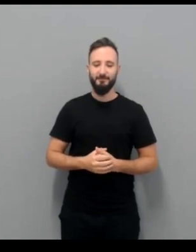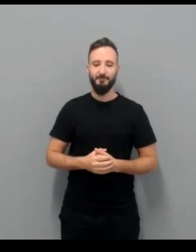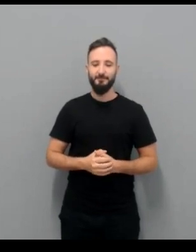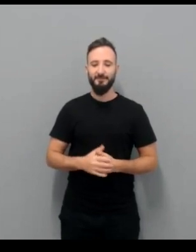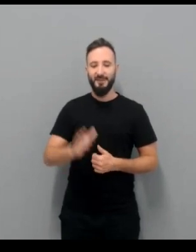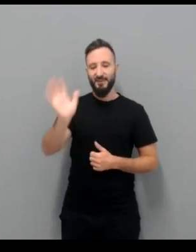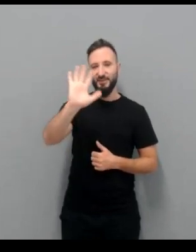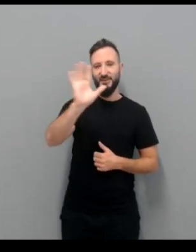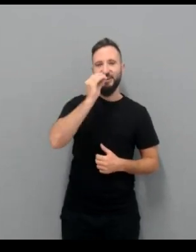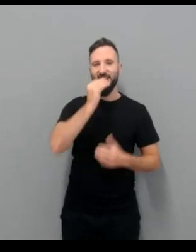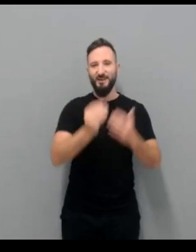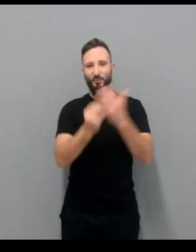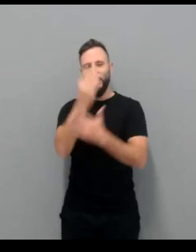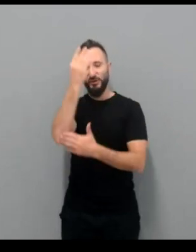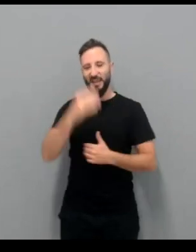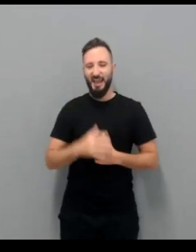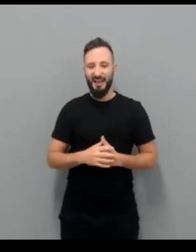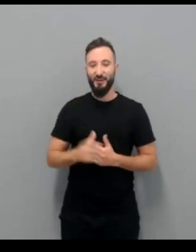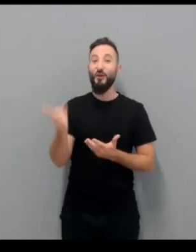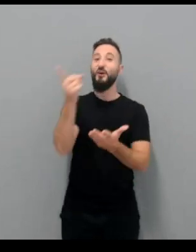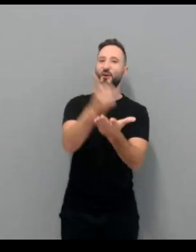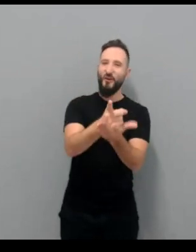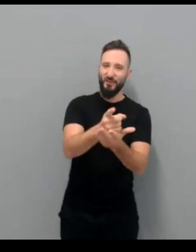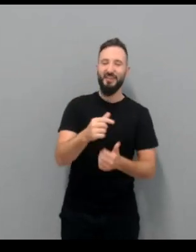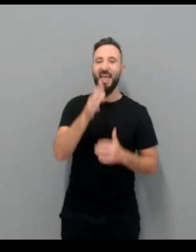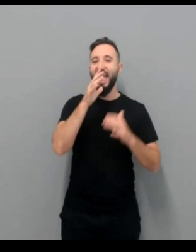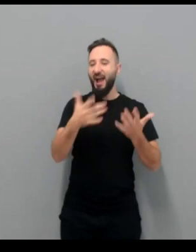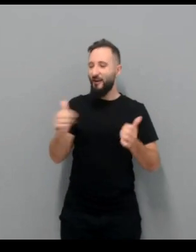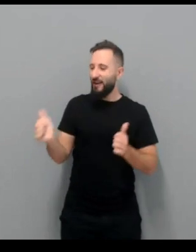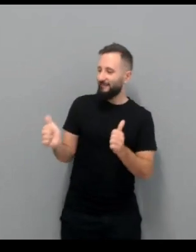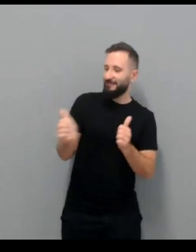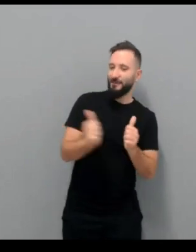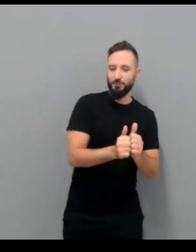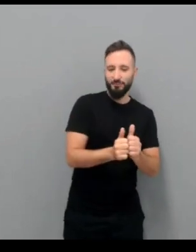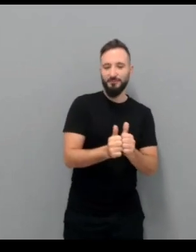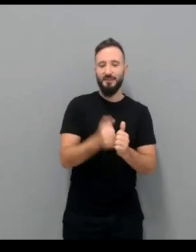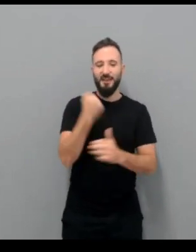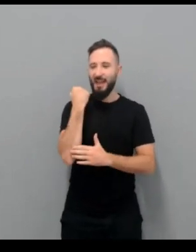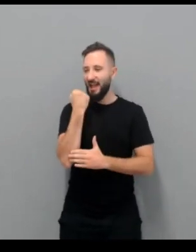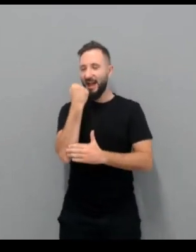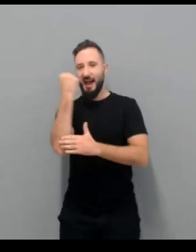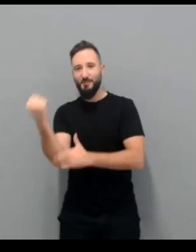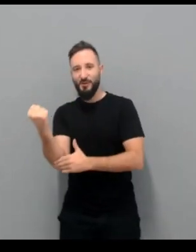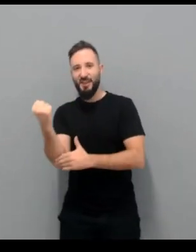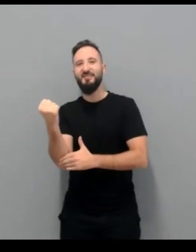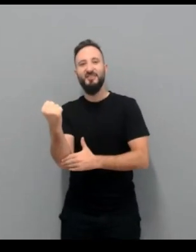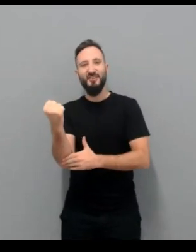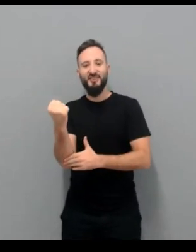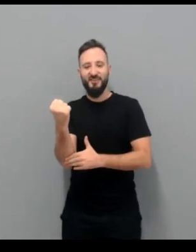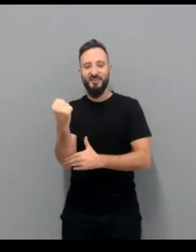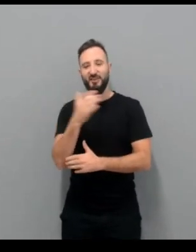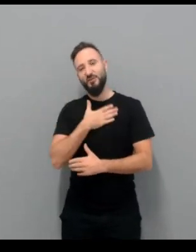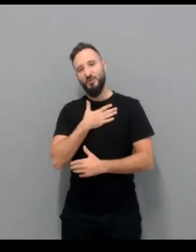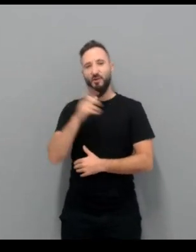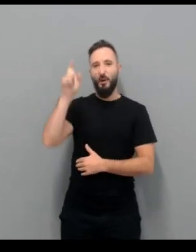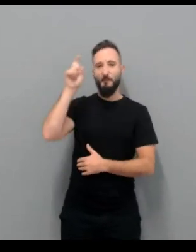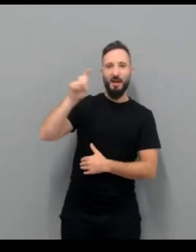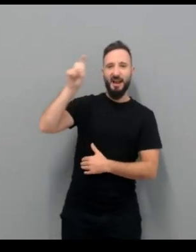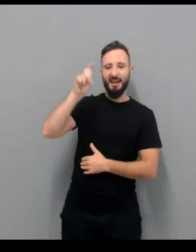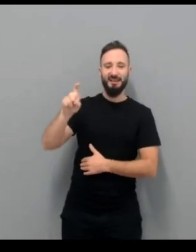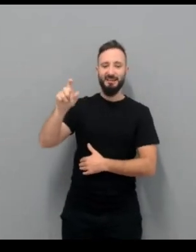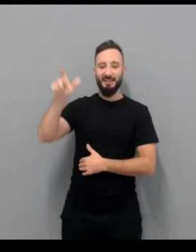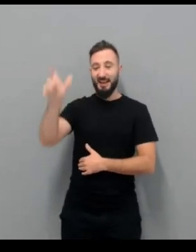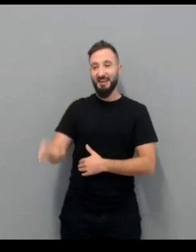Buenos días, otra vez, esta vez estoy aquí apoyando a una de, como maestra, apoyando a